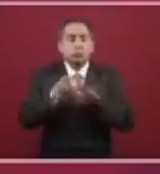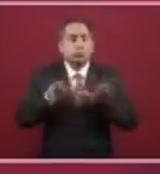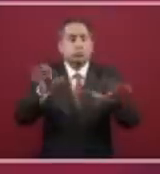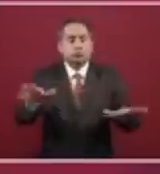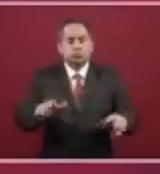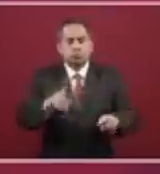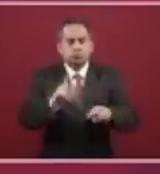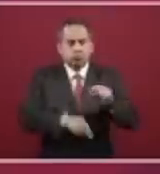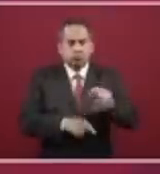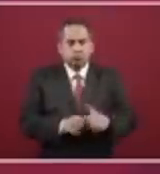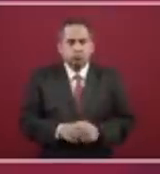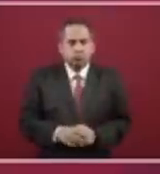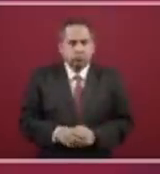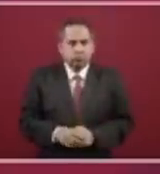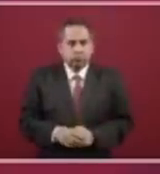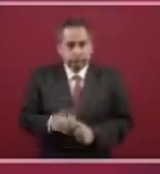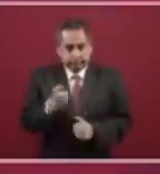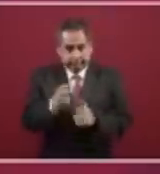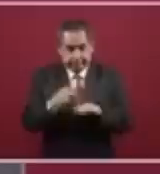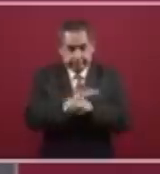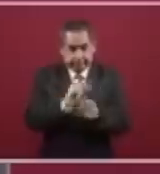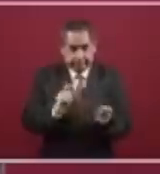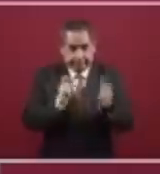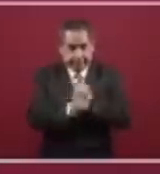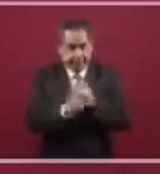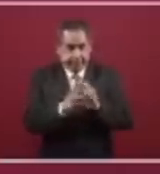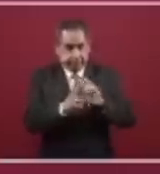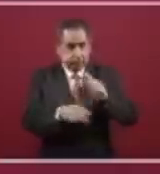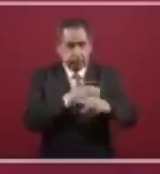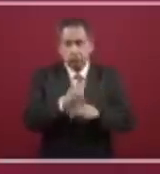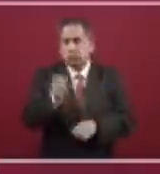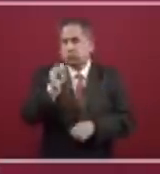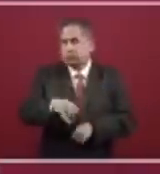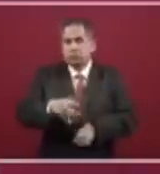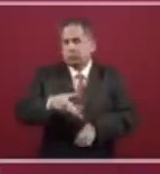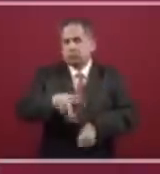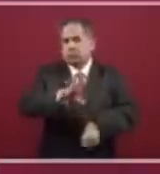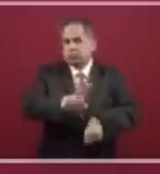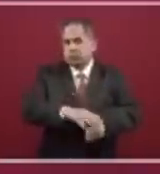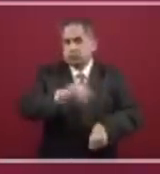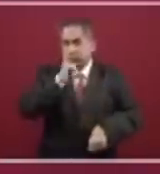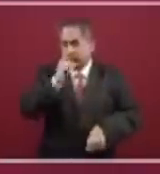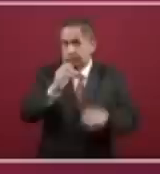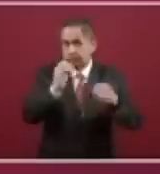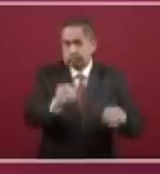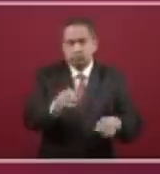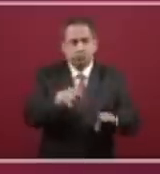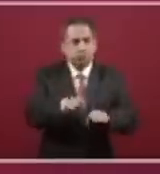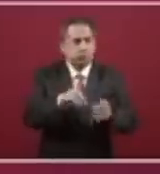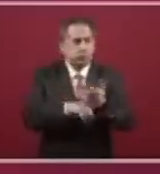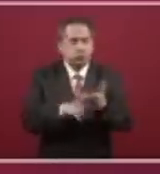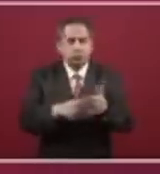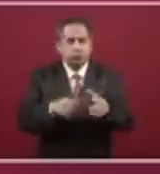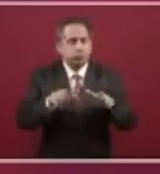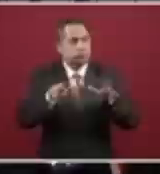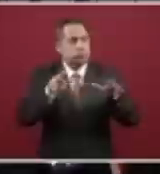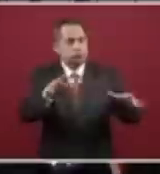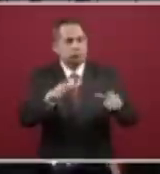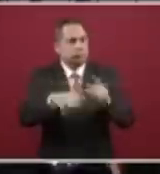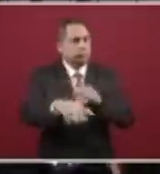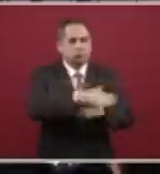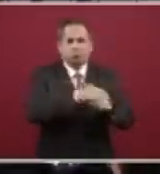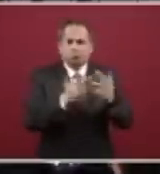esta transformación se estaba realizando sin la autorización correspondiente en materia de impacto ambiental